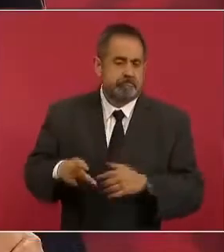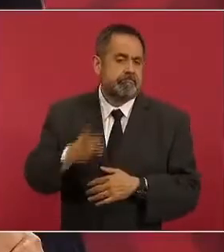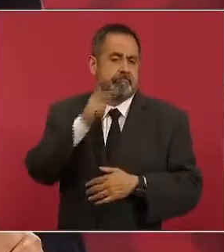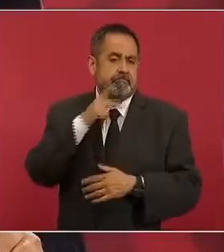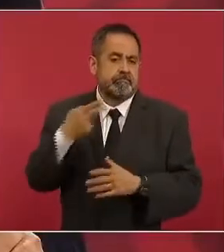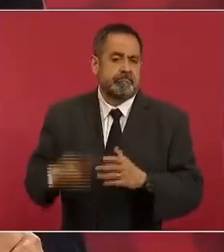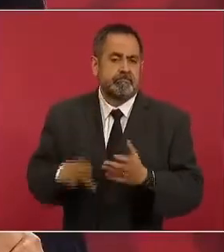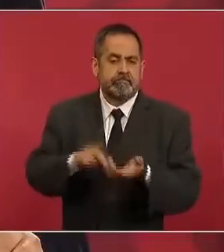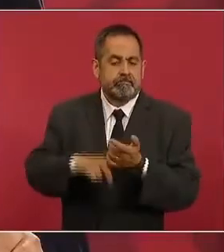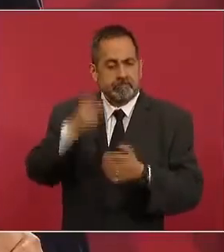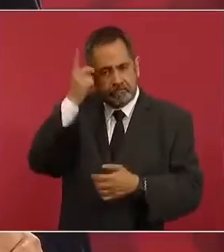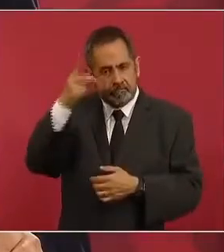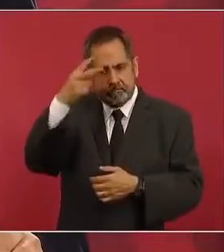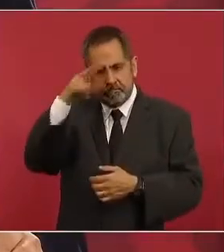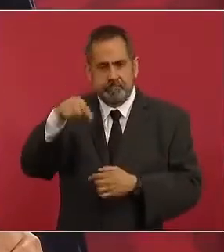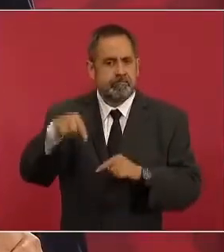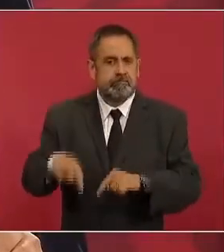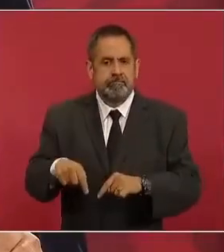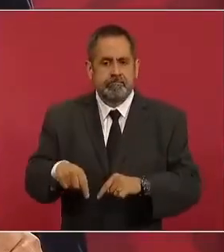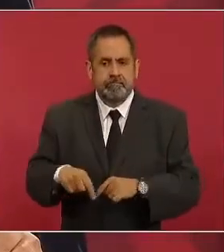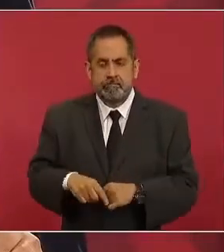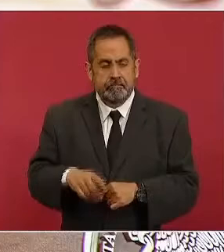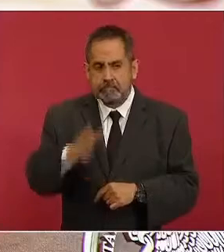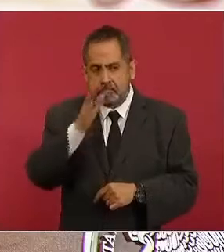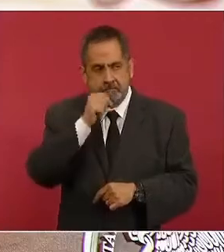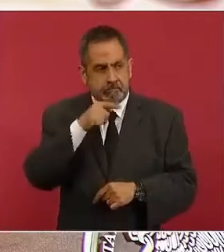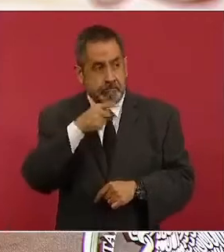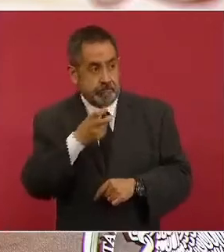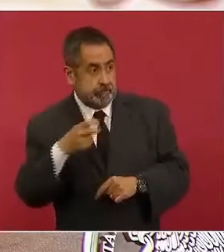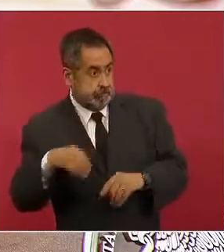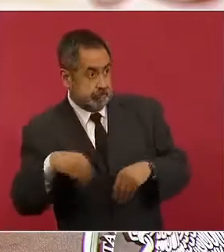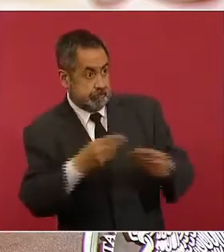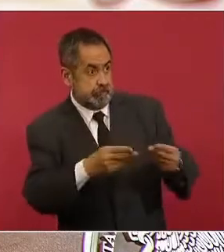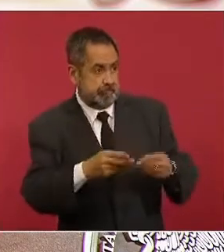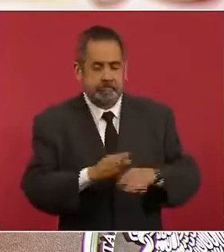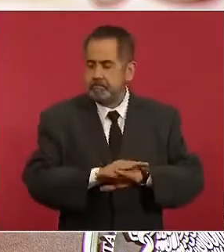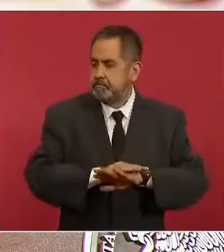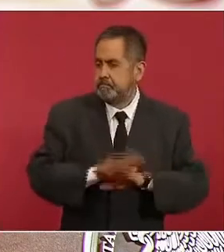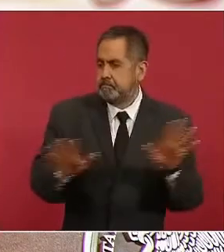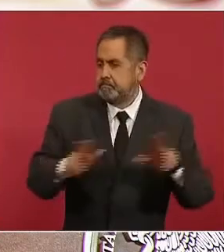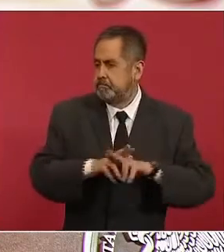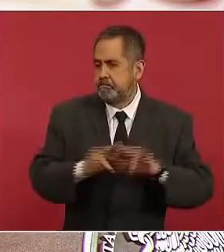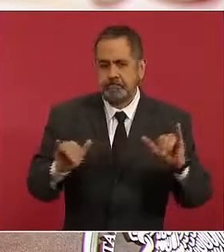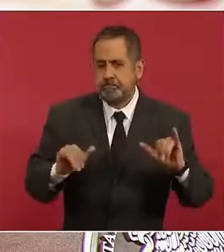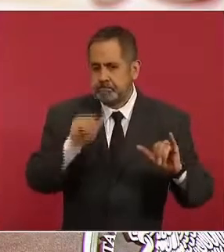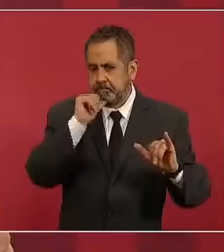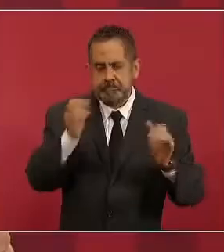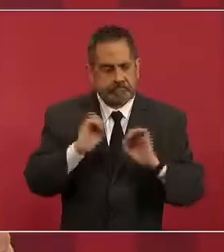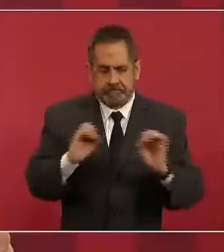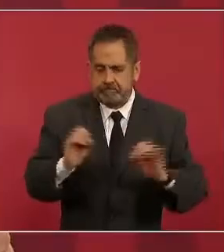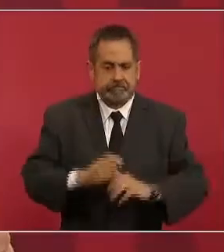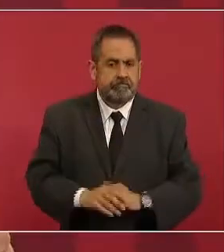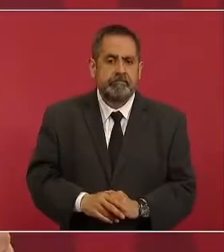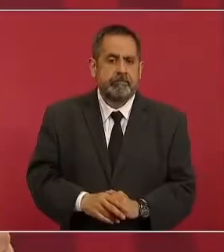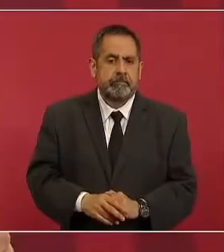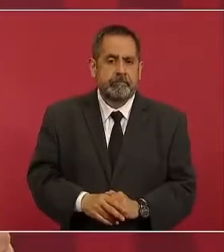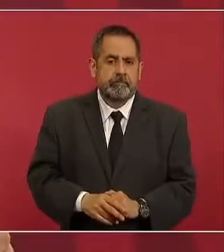nación y que no se compromete ante ninguna negociación.